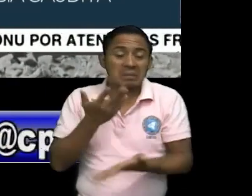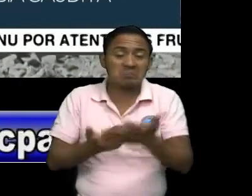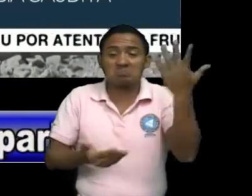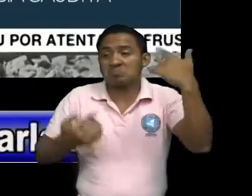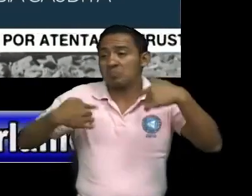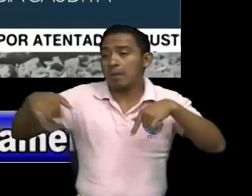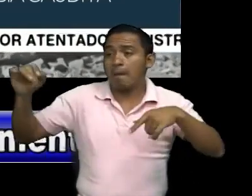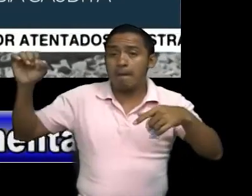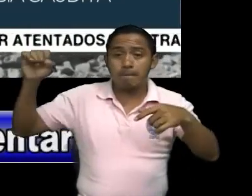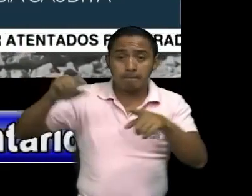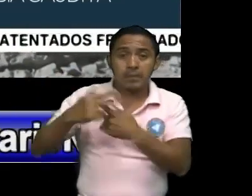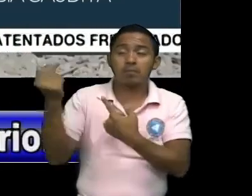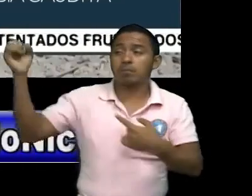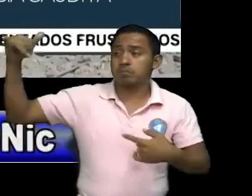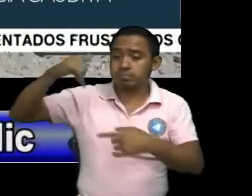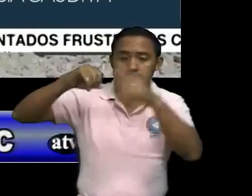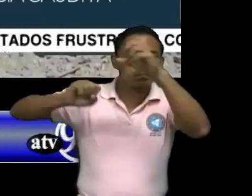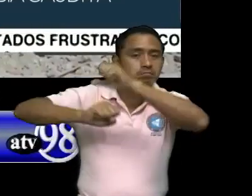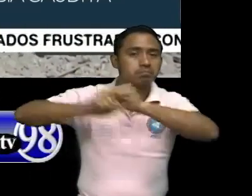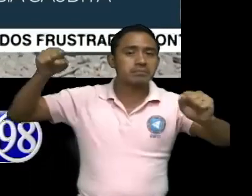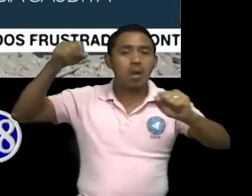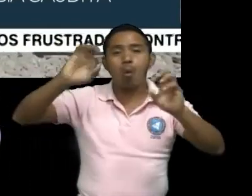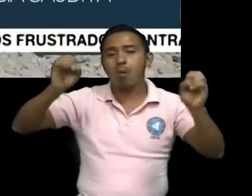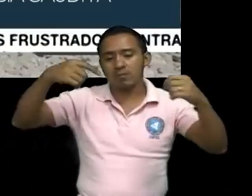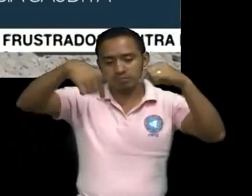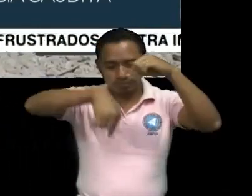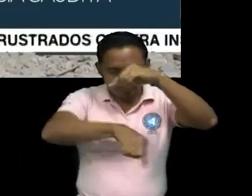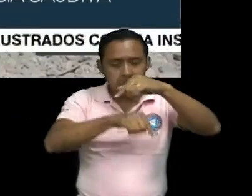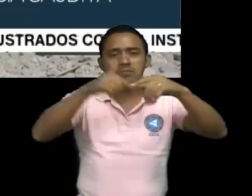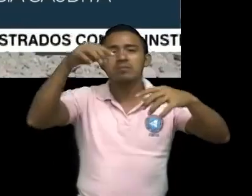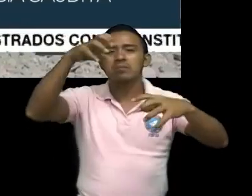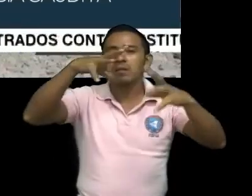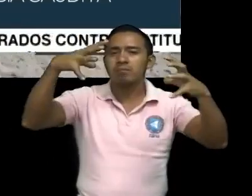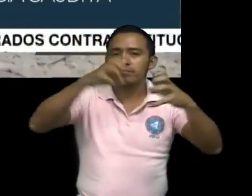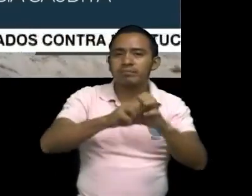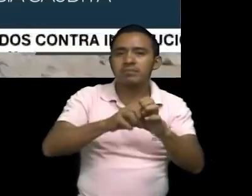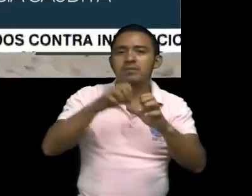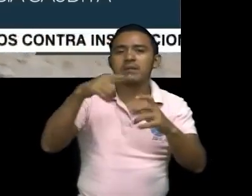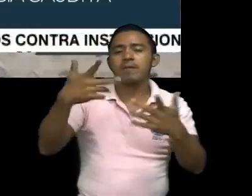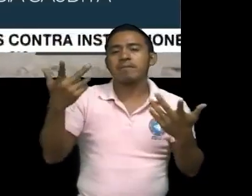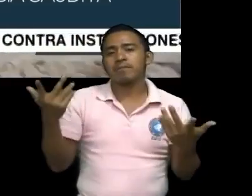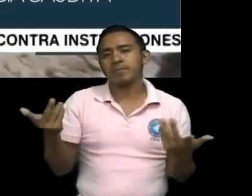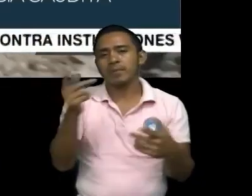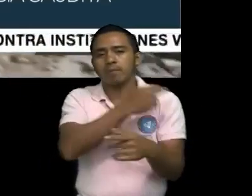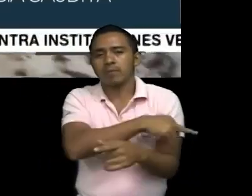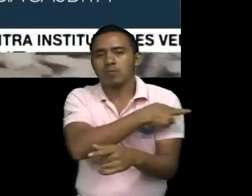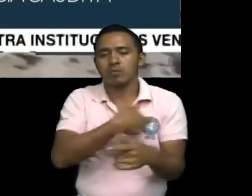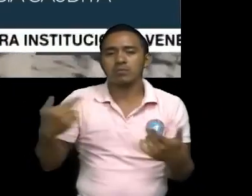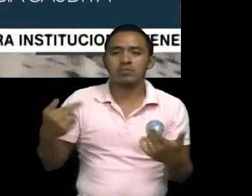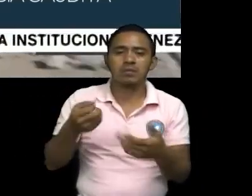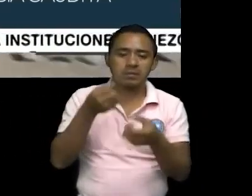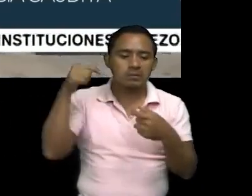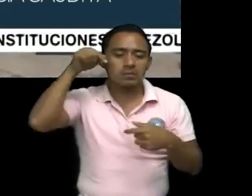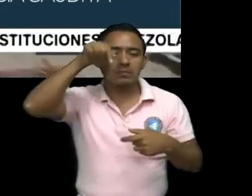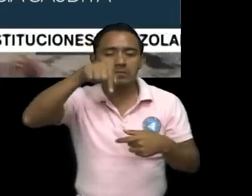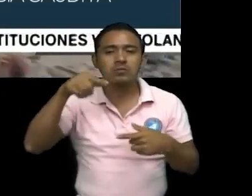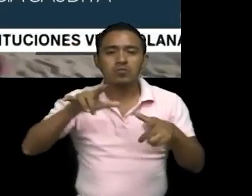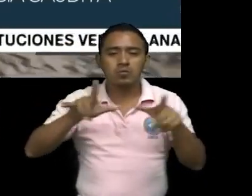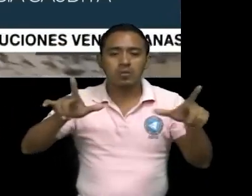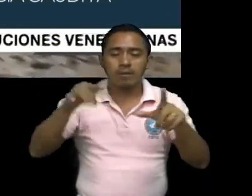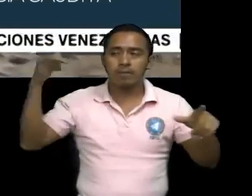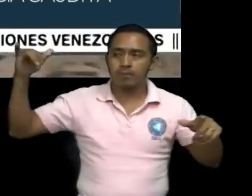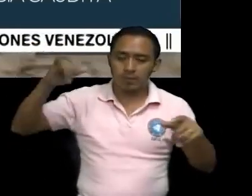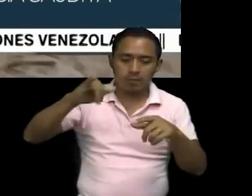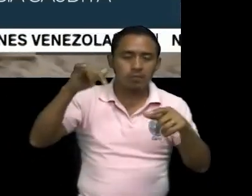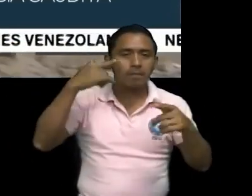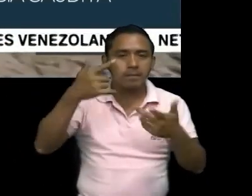los primeros ataques o estar aún bajo los escombros. El Comité Internacional de la Cruz Roja se encuentra en el lugar del bombardeo para